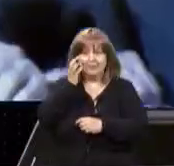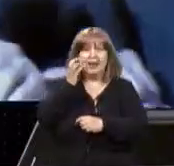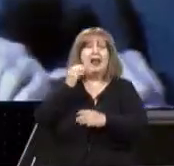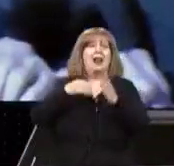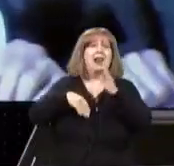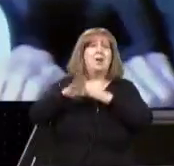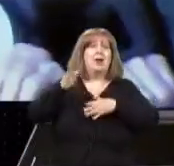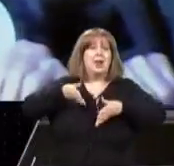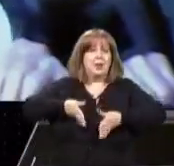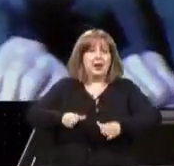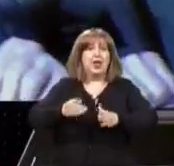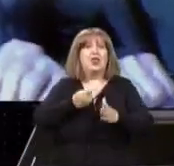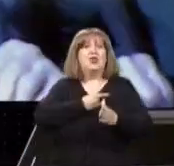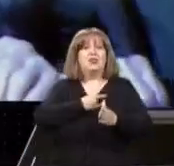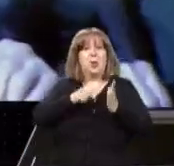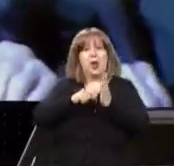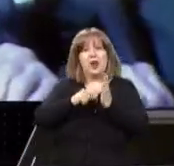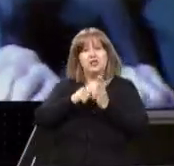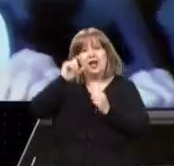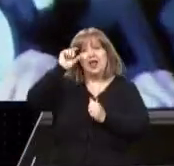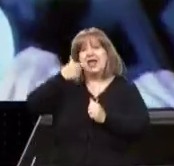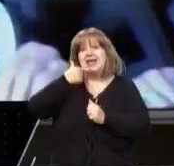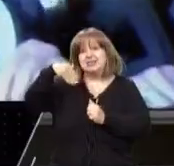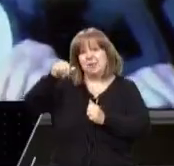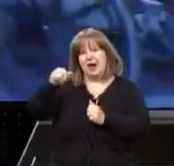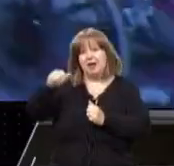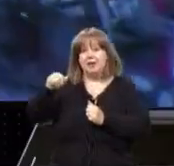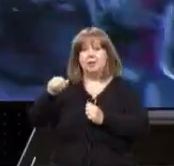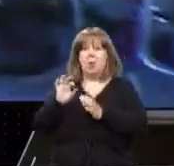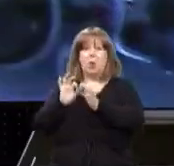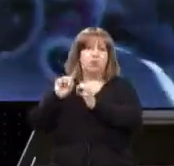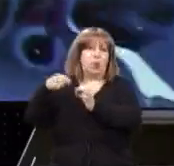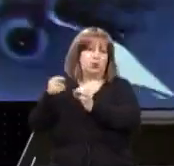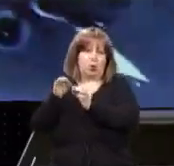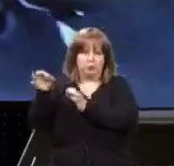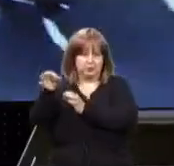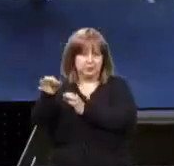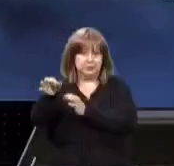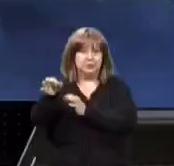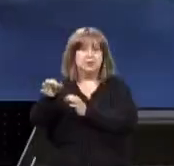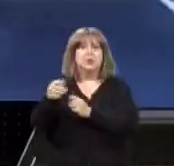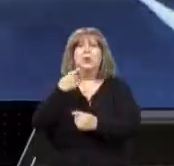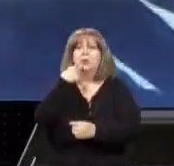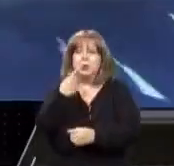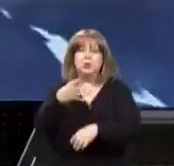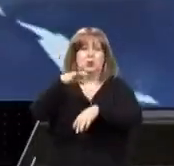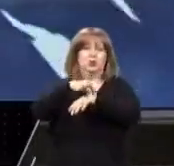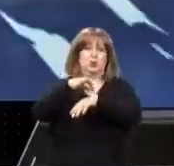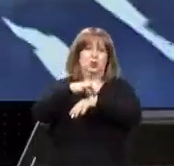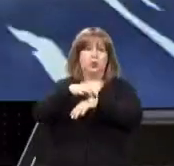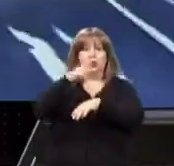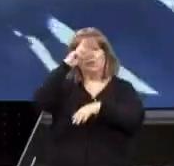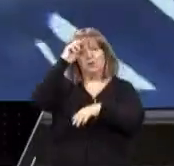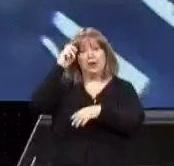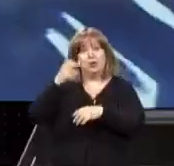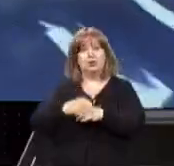nacimientos en cautiverio fueron en la ESMA, en Buenos Aires, o en otros centros clandestinos. ¿Y sobre esas personas sí se puede avanzar? ¿Se conocen los